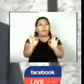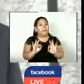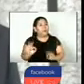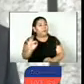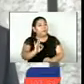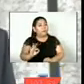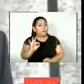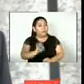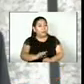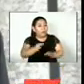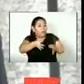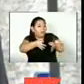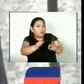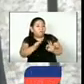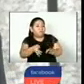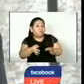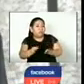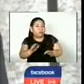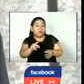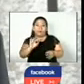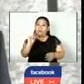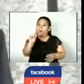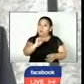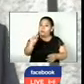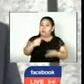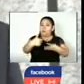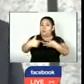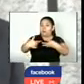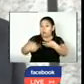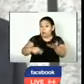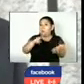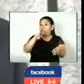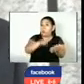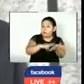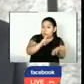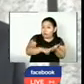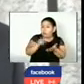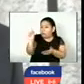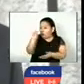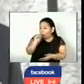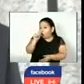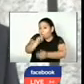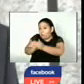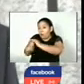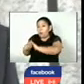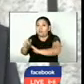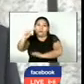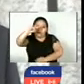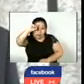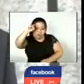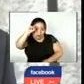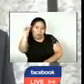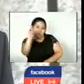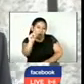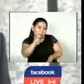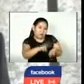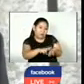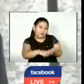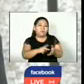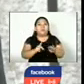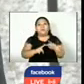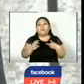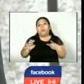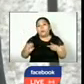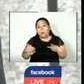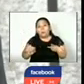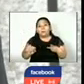mecanismos legales como visas de inmigrante, visas de trabajo para la gente